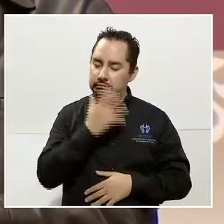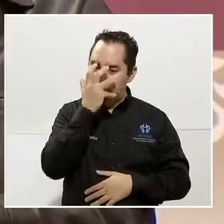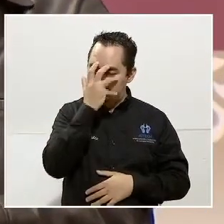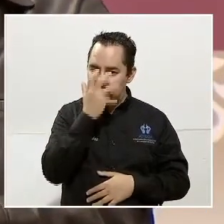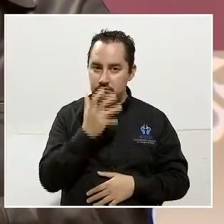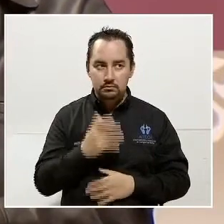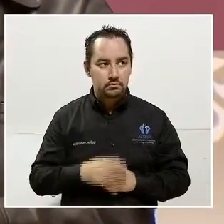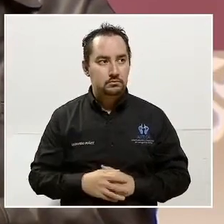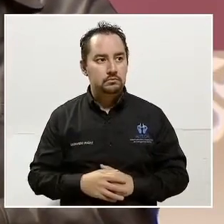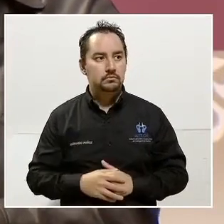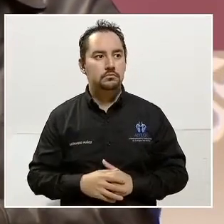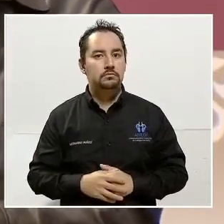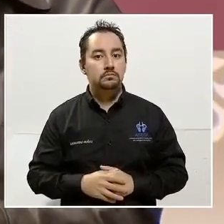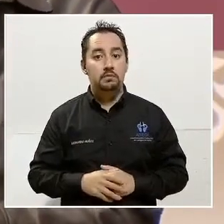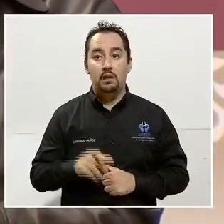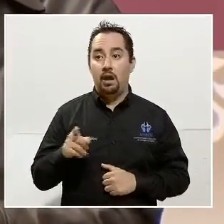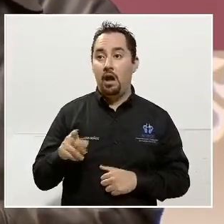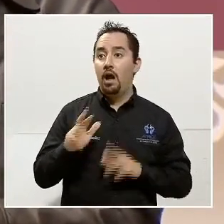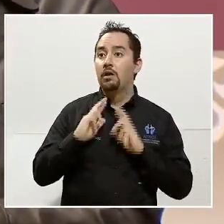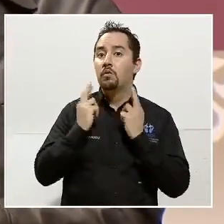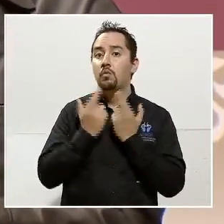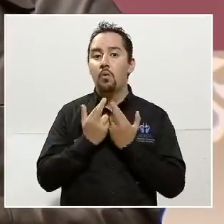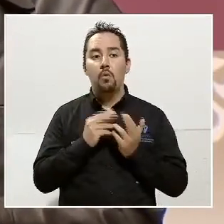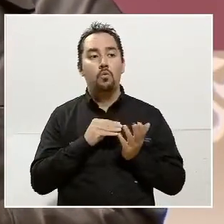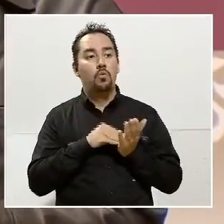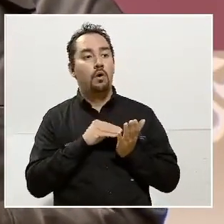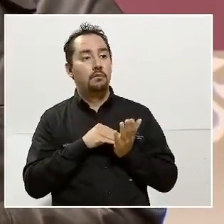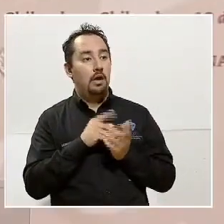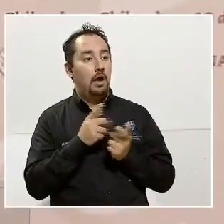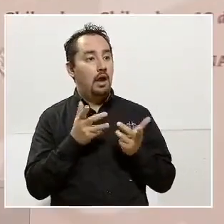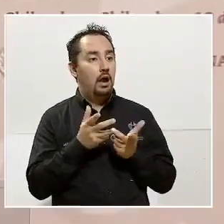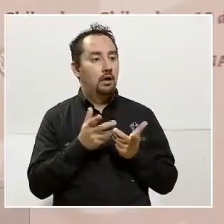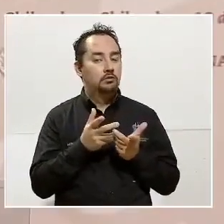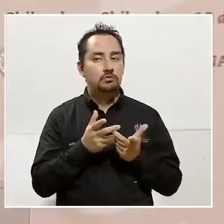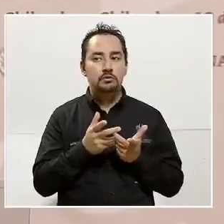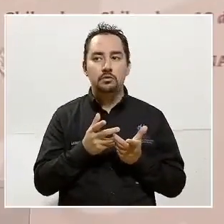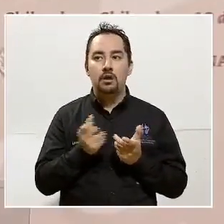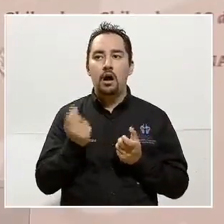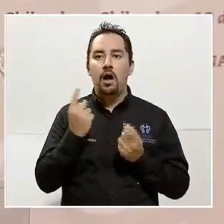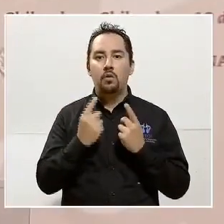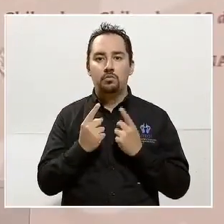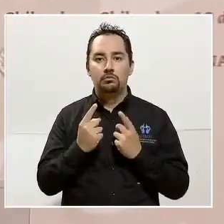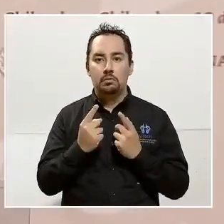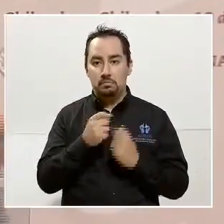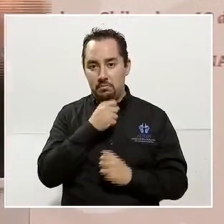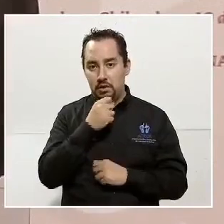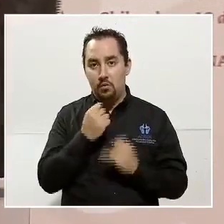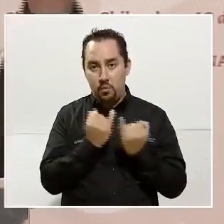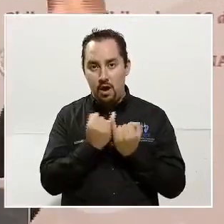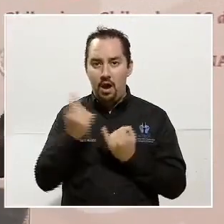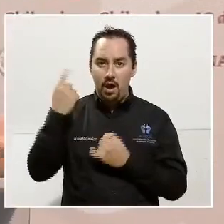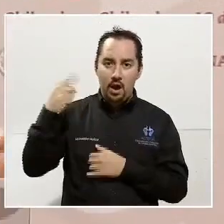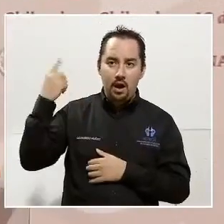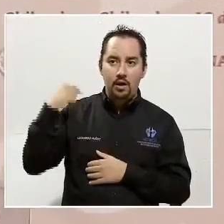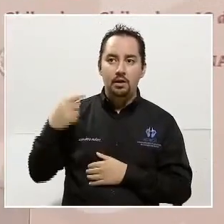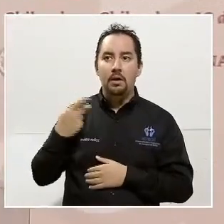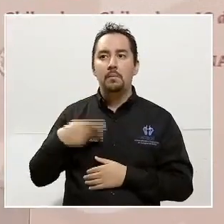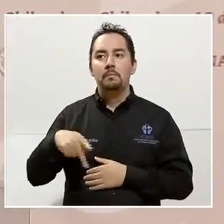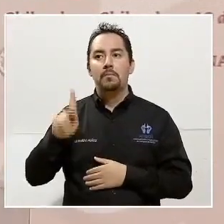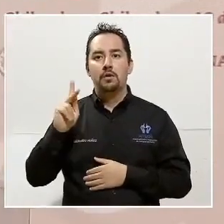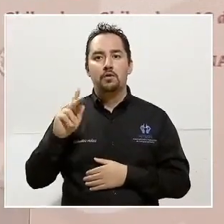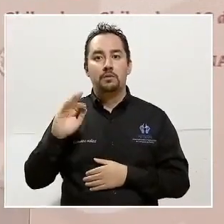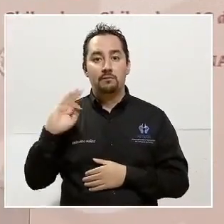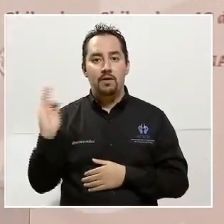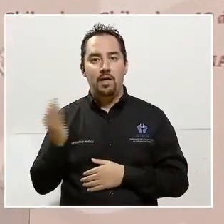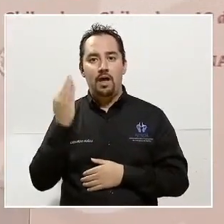Nada de que ahí se están reuniendo todavía los veteranos como yo, pero de la